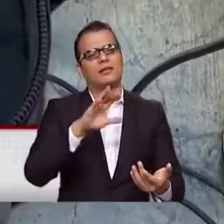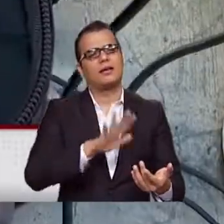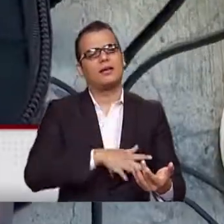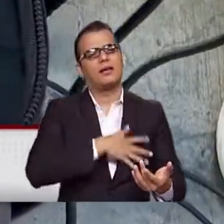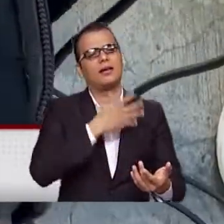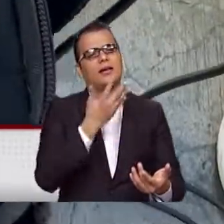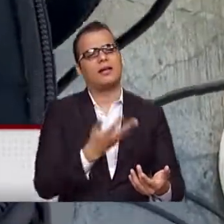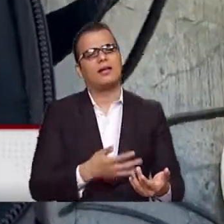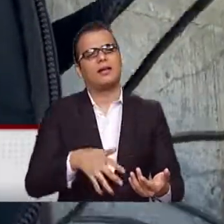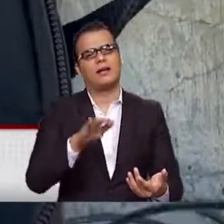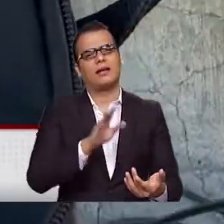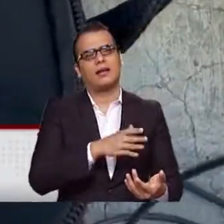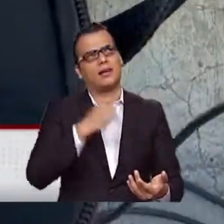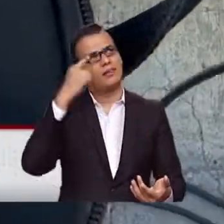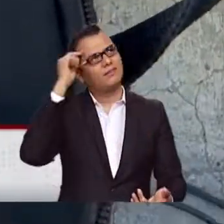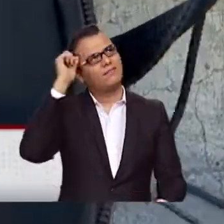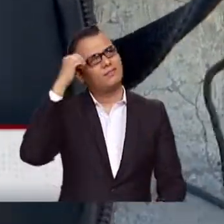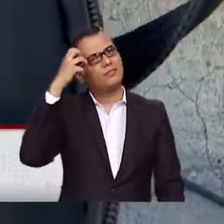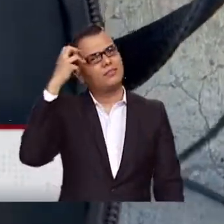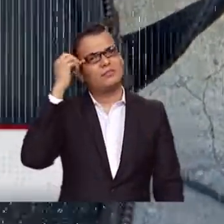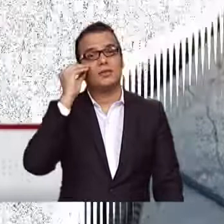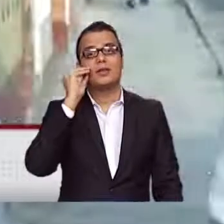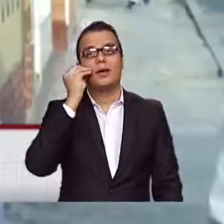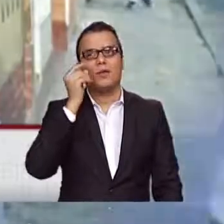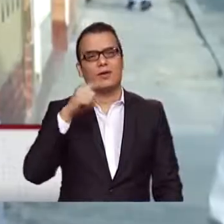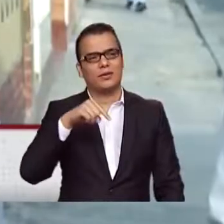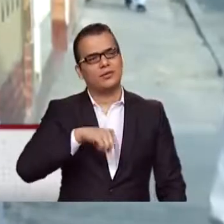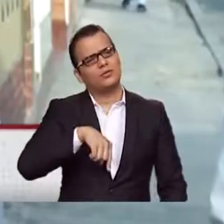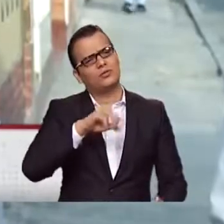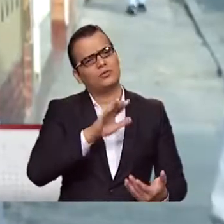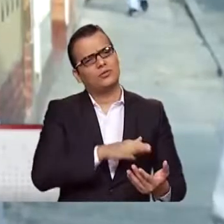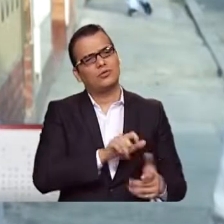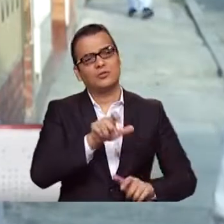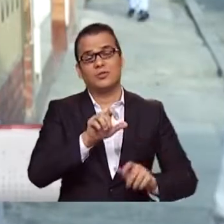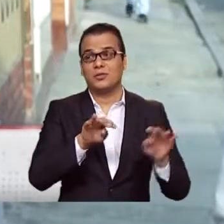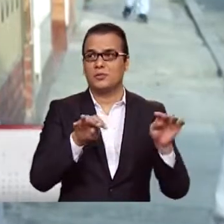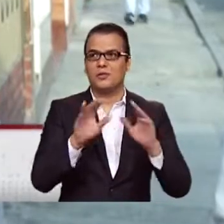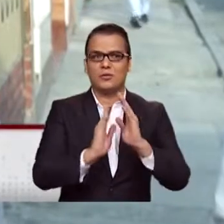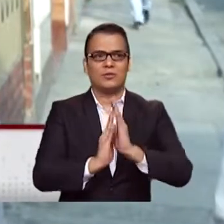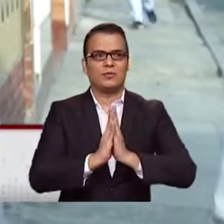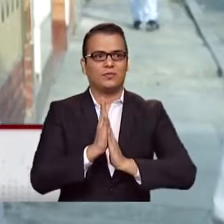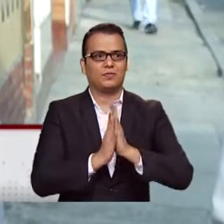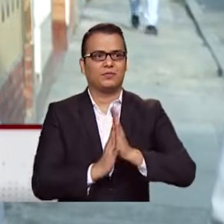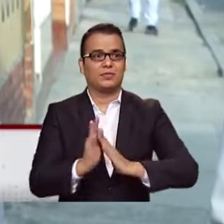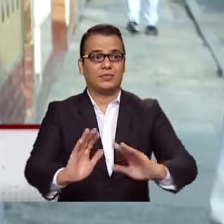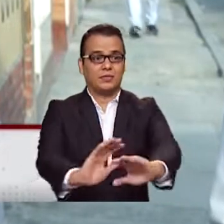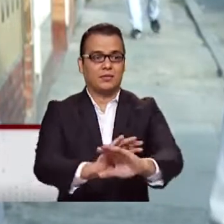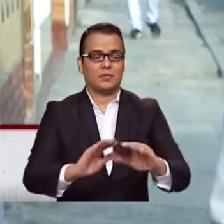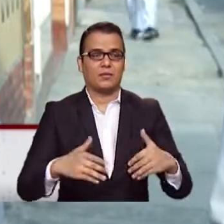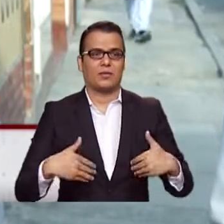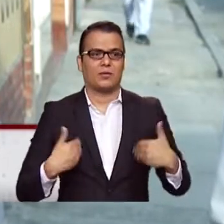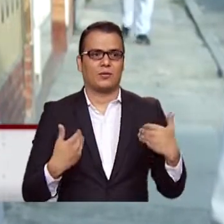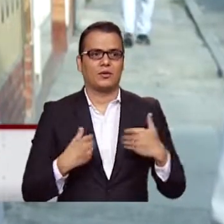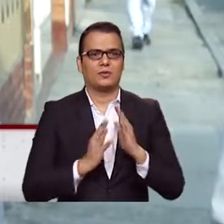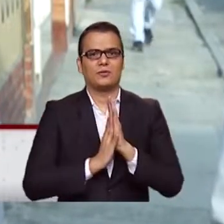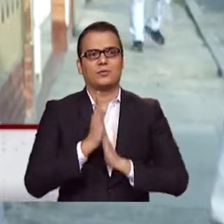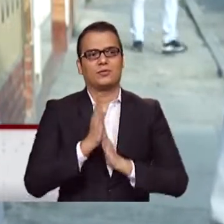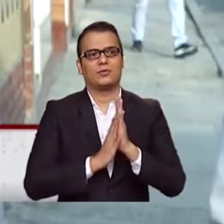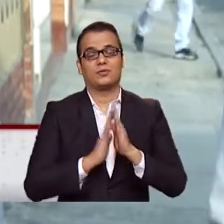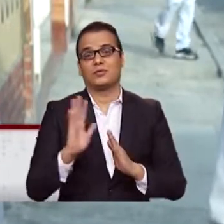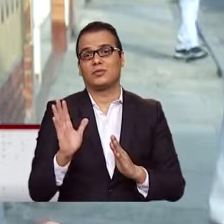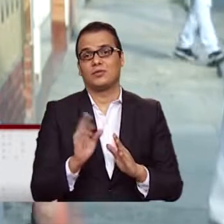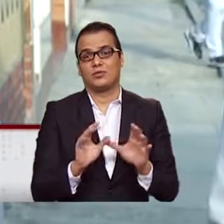esas melodías que nos transportan a nuestros abuelos. La gente nos recibe con alegría, la gente emocionada porque los mariachis